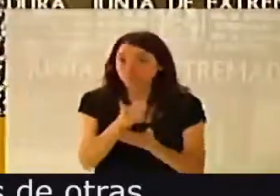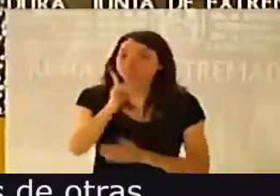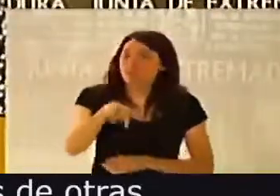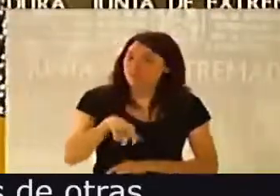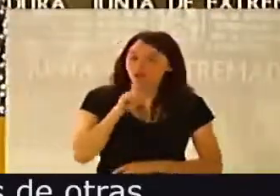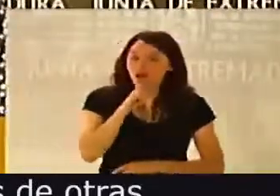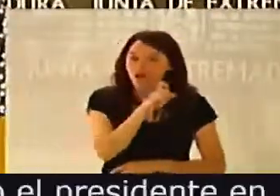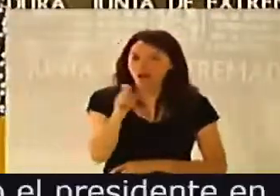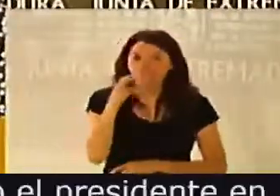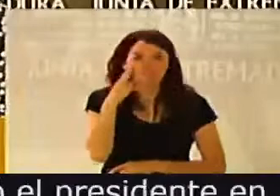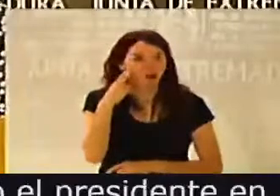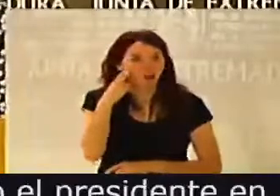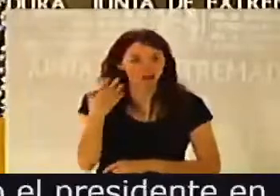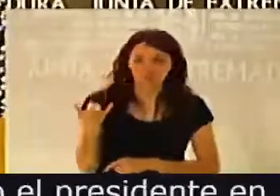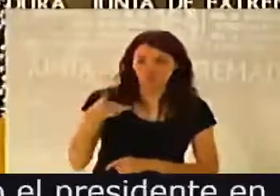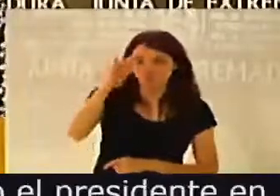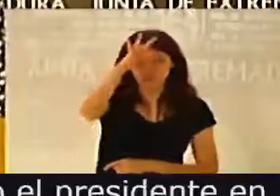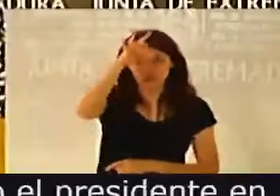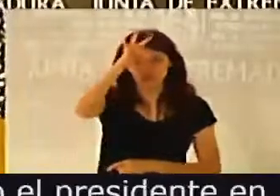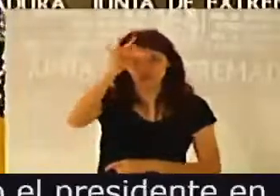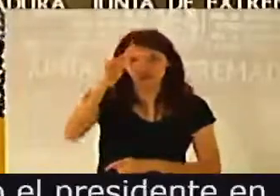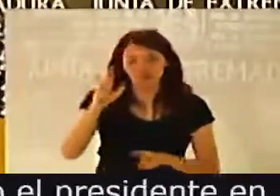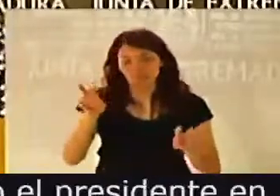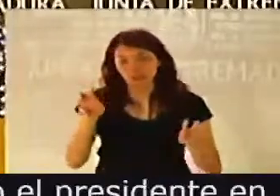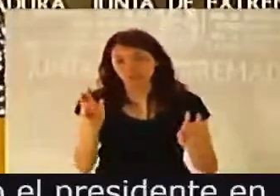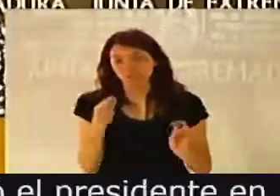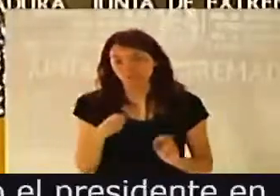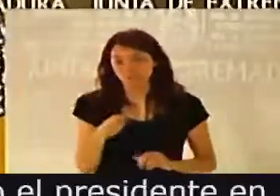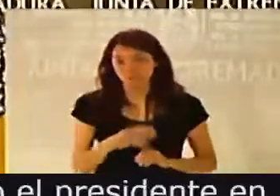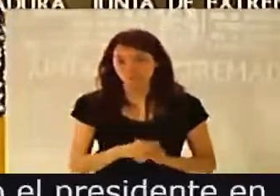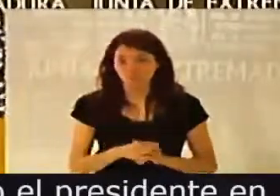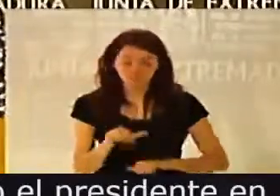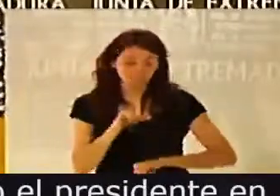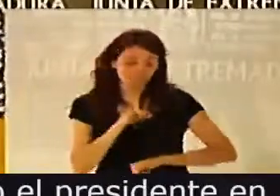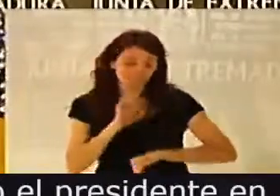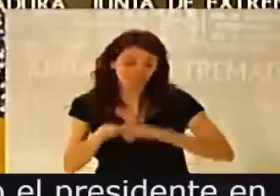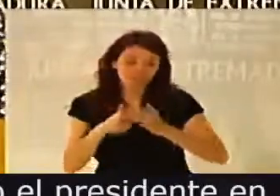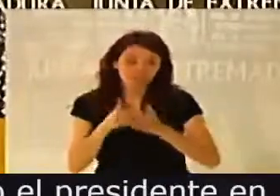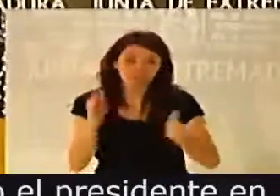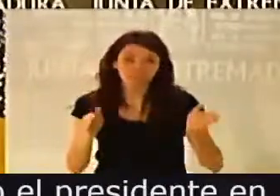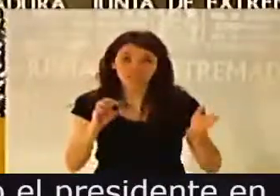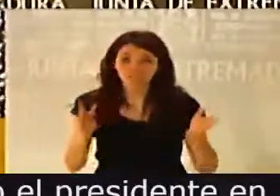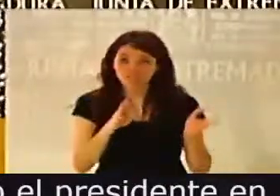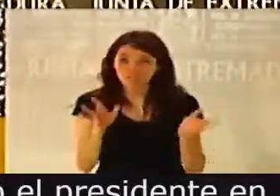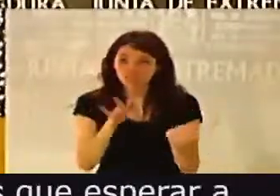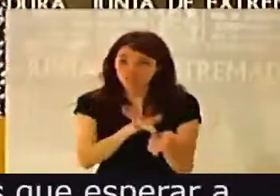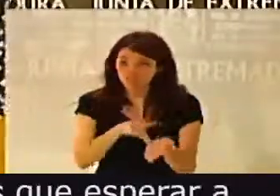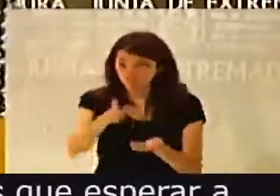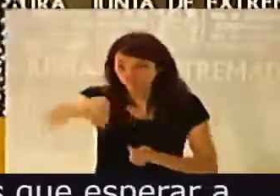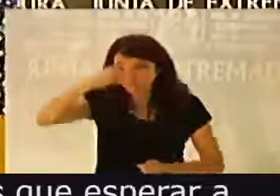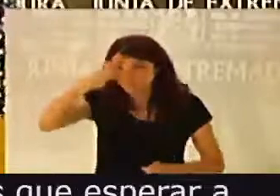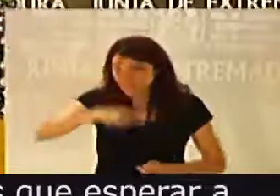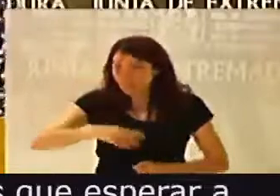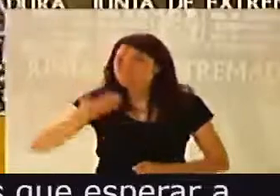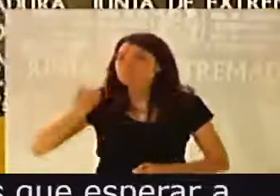su rueda de prensa del domingo, y nos tenemos que esperar hasta en la fase 3, donde además ya, como saben, en la fase 3 hay cuestiones que sí va a decidir